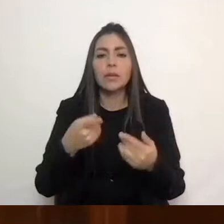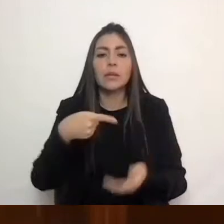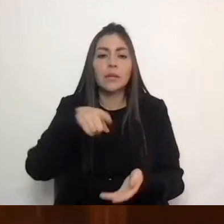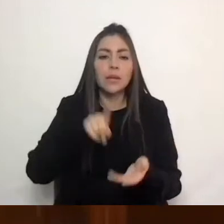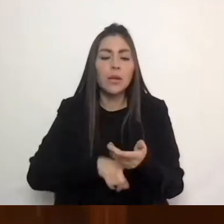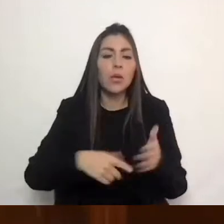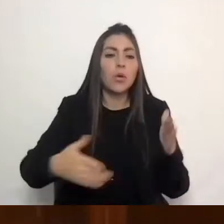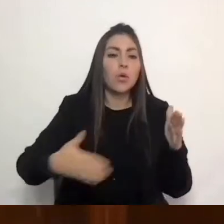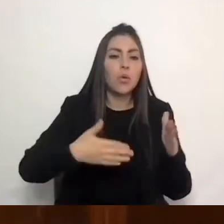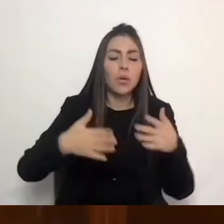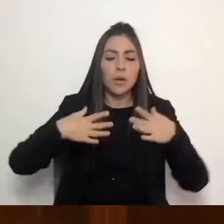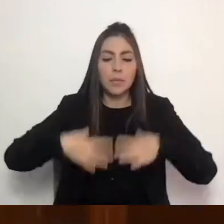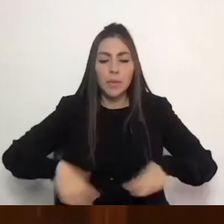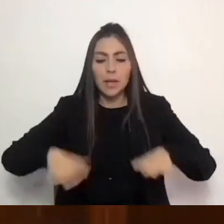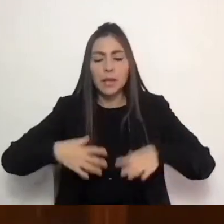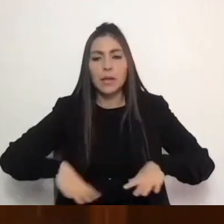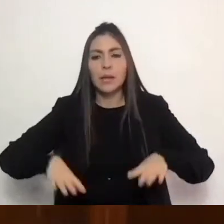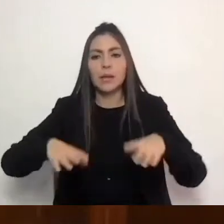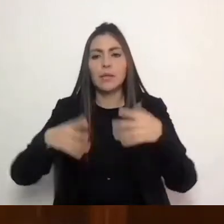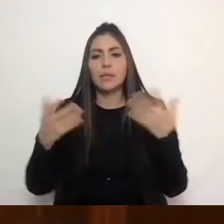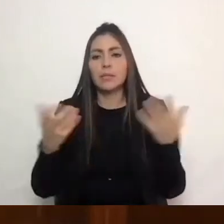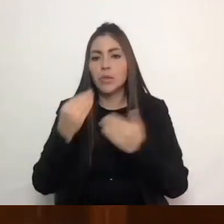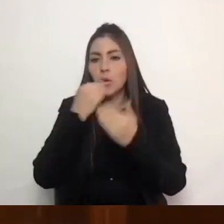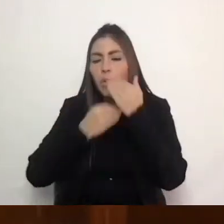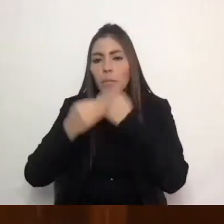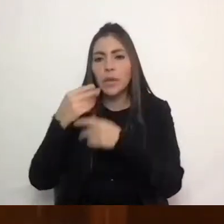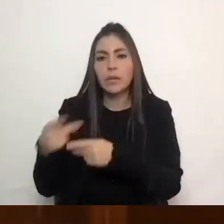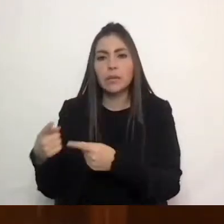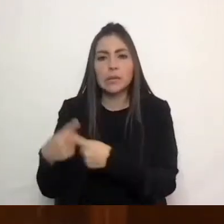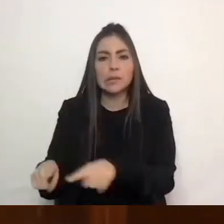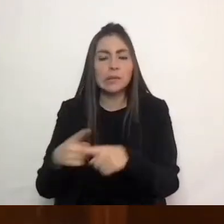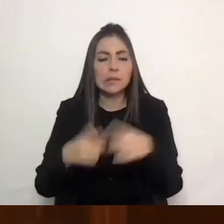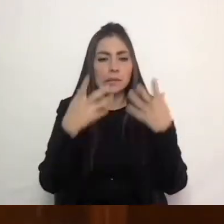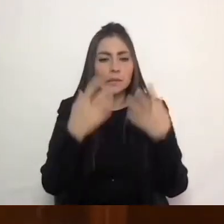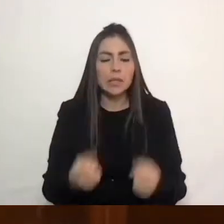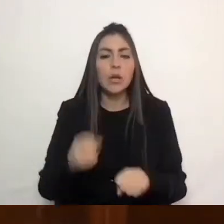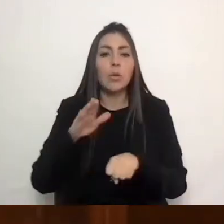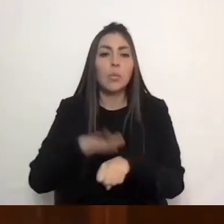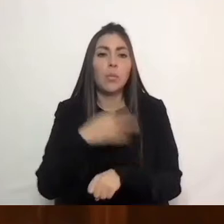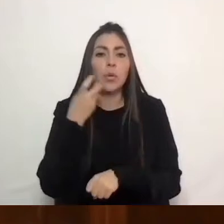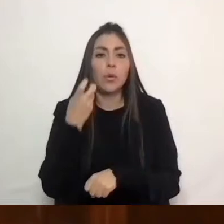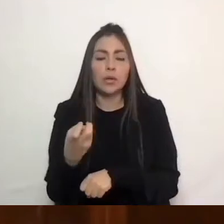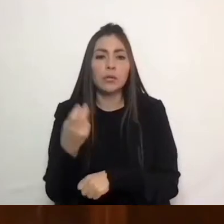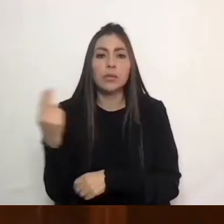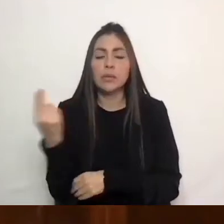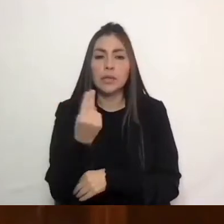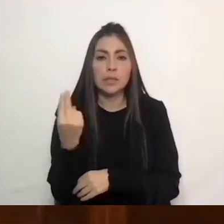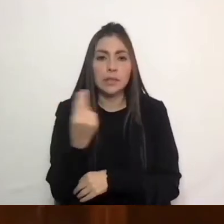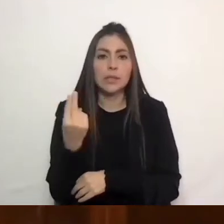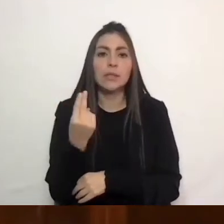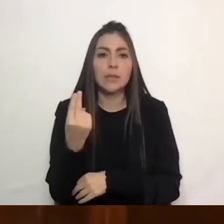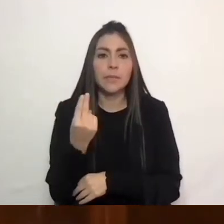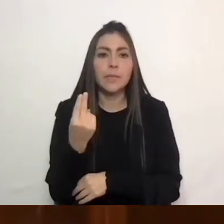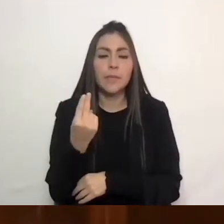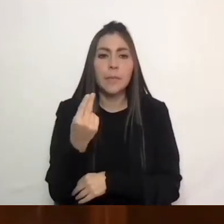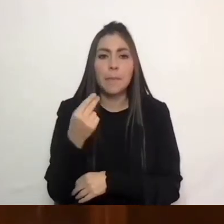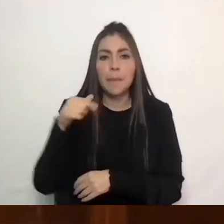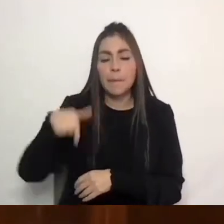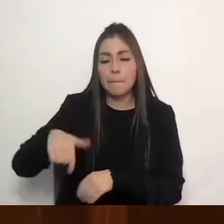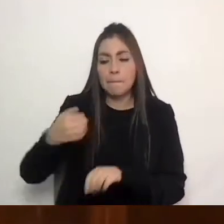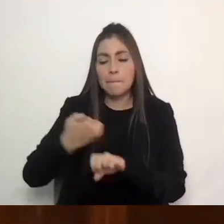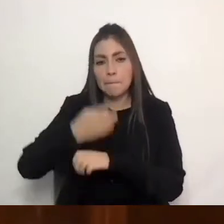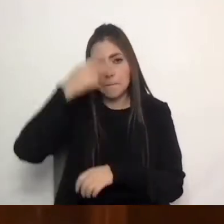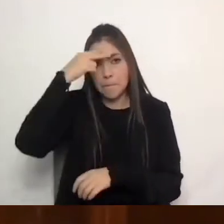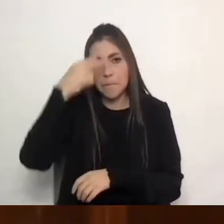y gastronomía. Y es por eso que es necesario que en el Estado de México